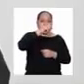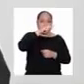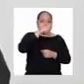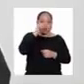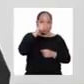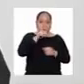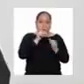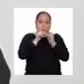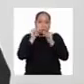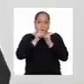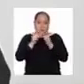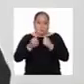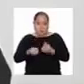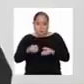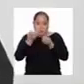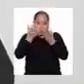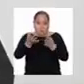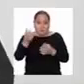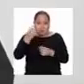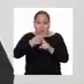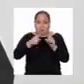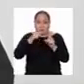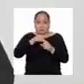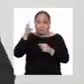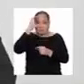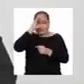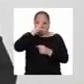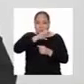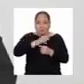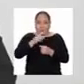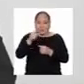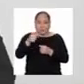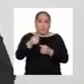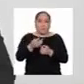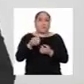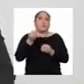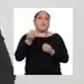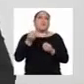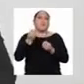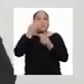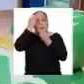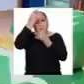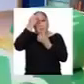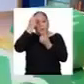comunicarían ninguna información importante.